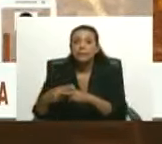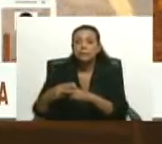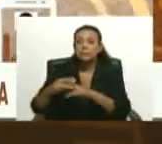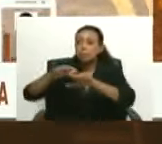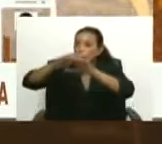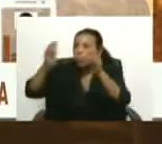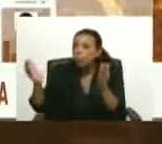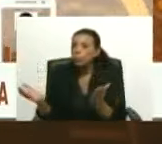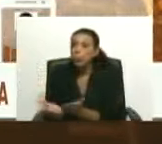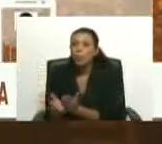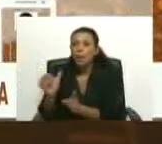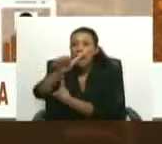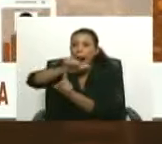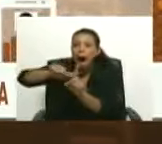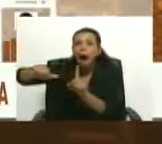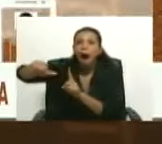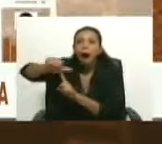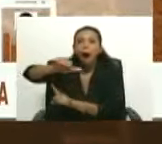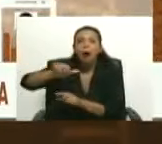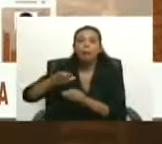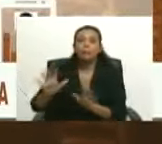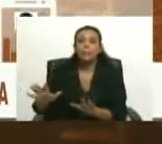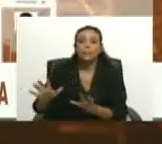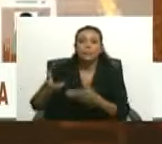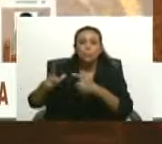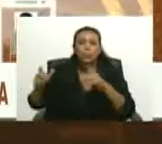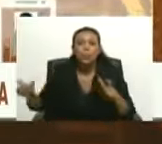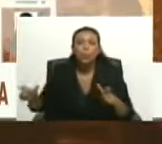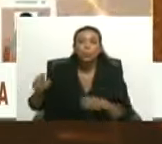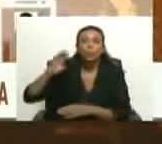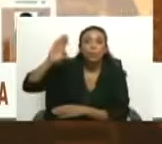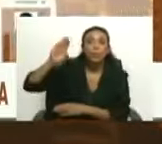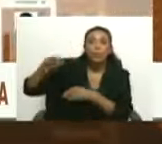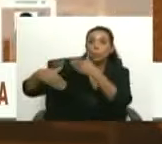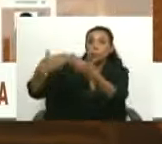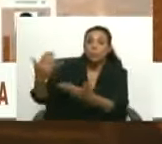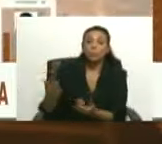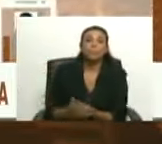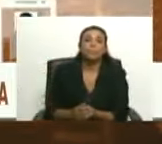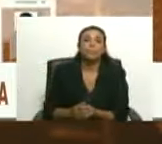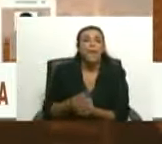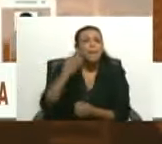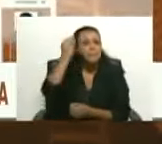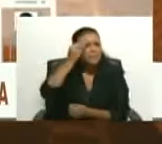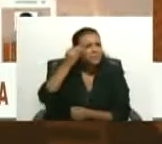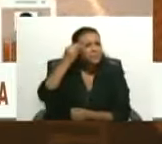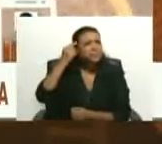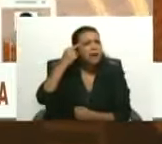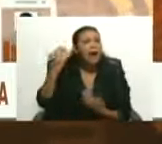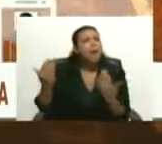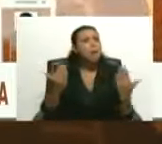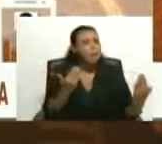amenazar la satisfacción de las necesidades de generaciones futuras. Pensamiento profundo,